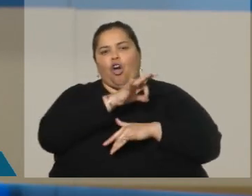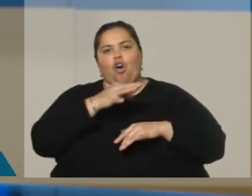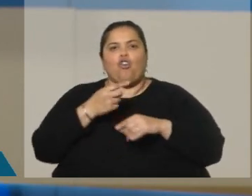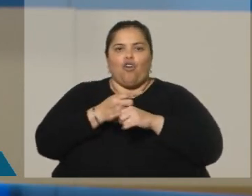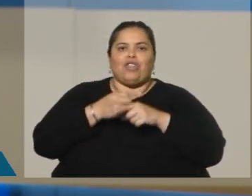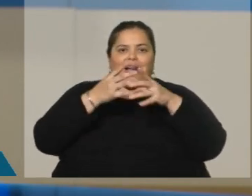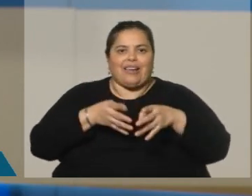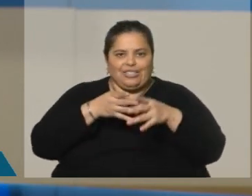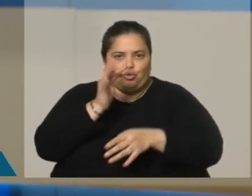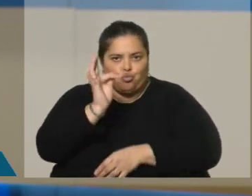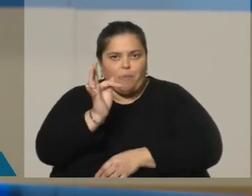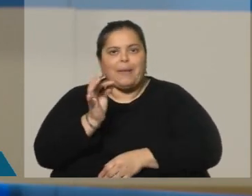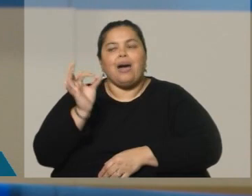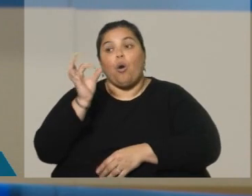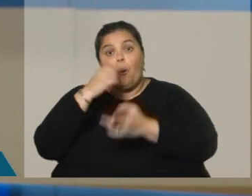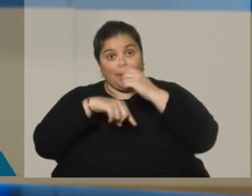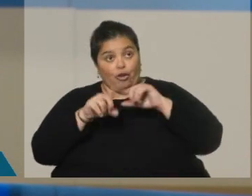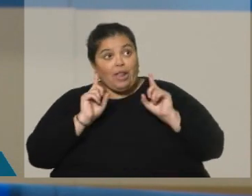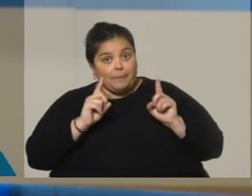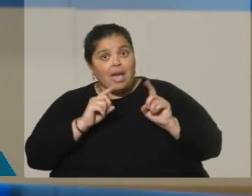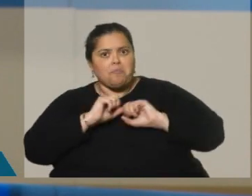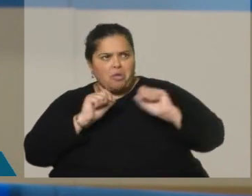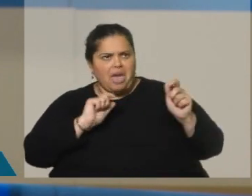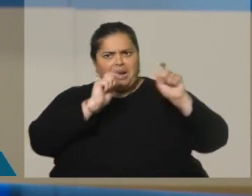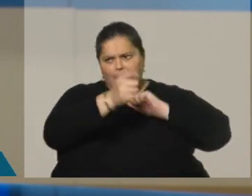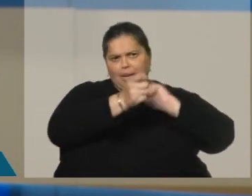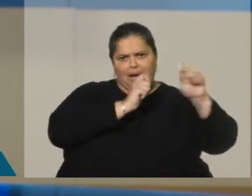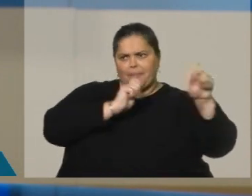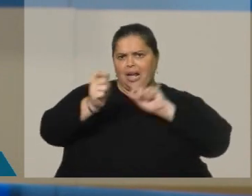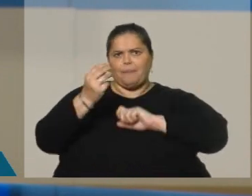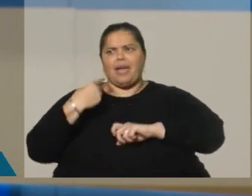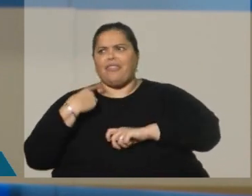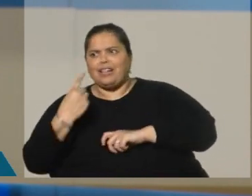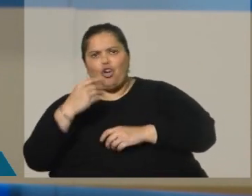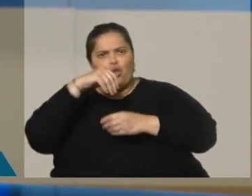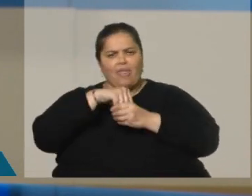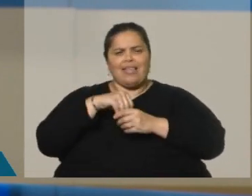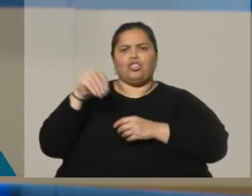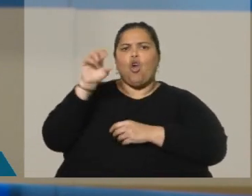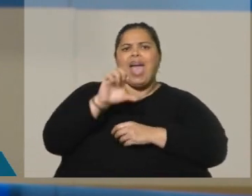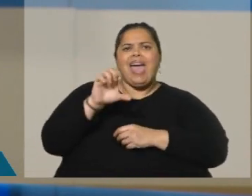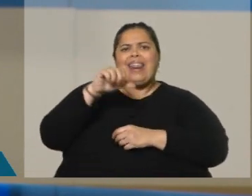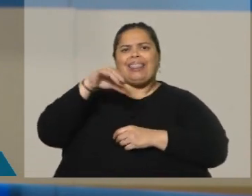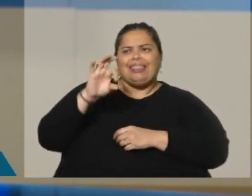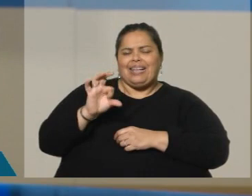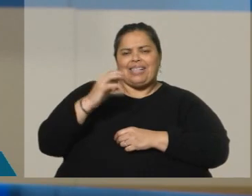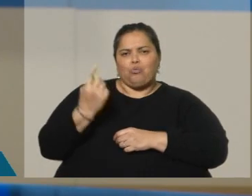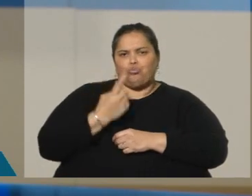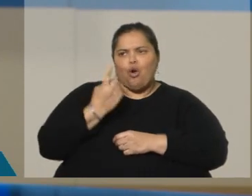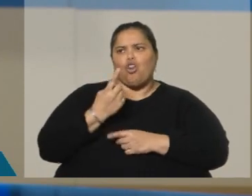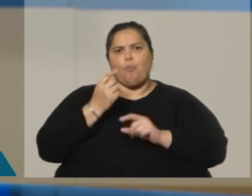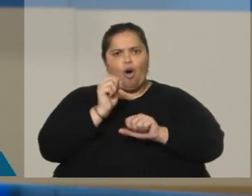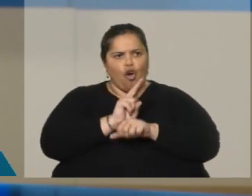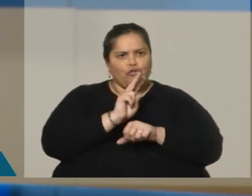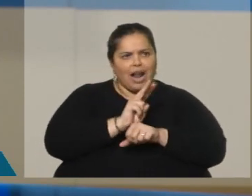sino permitían intervenir los entes autónomos permitían cambiar los directorios del oyentes autónomos y así se aplicaron tenía contralor de